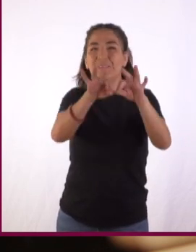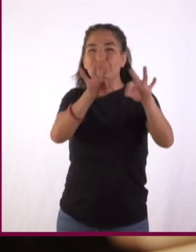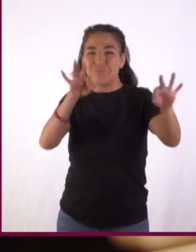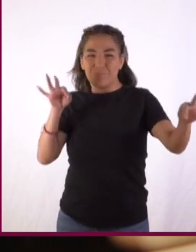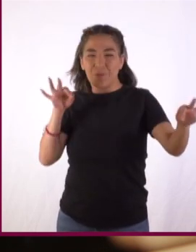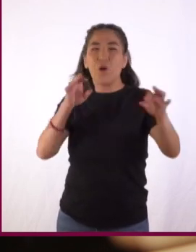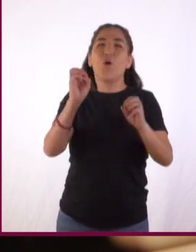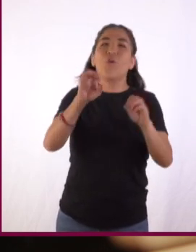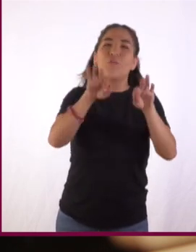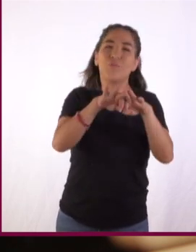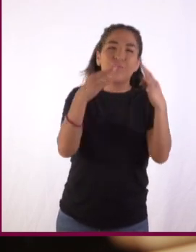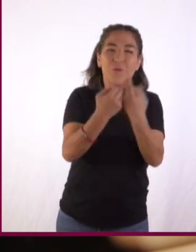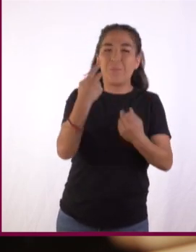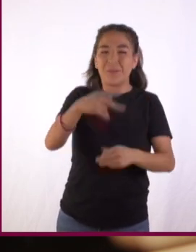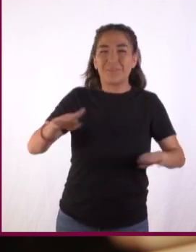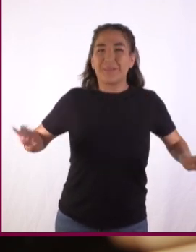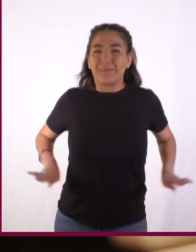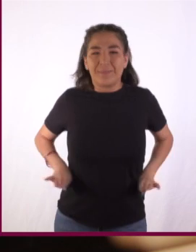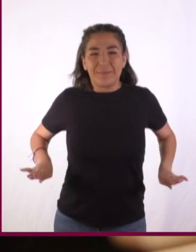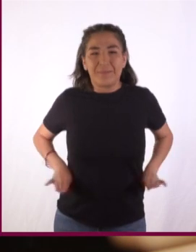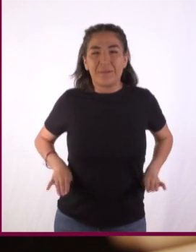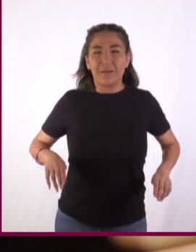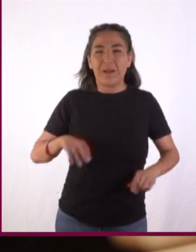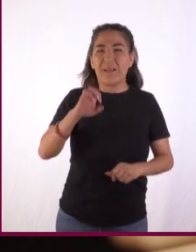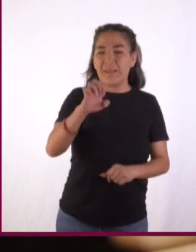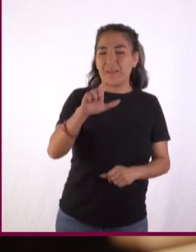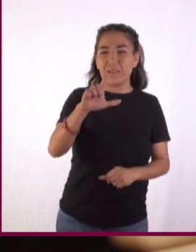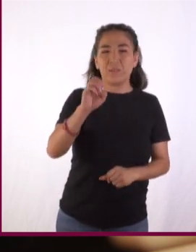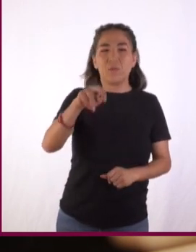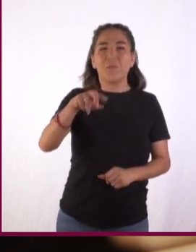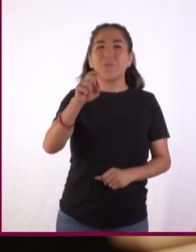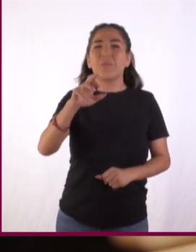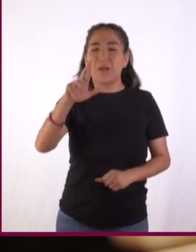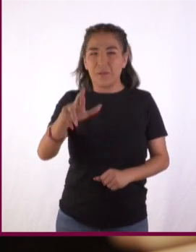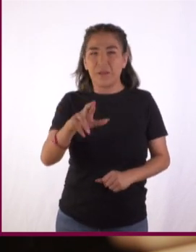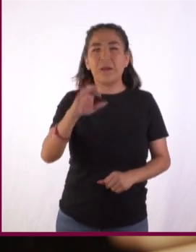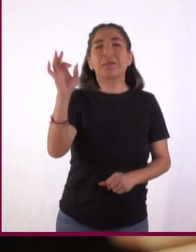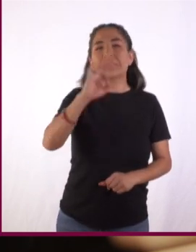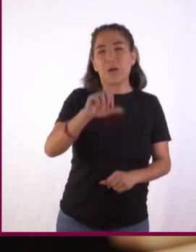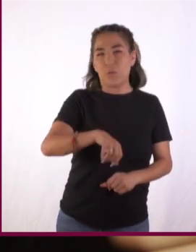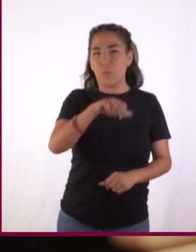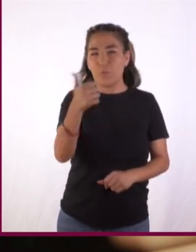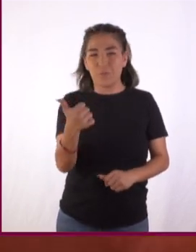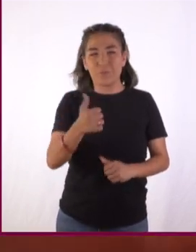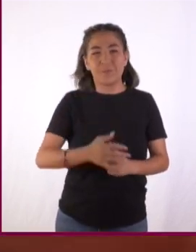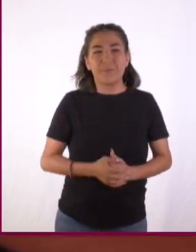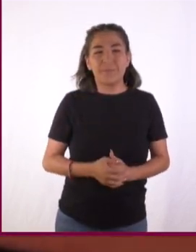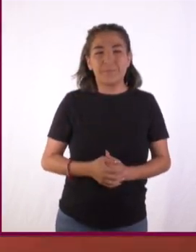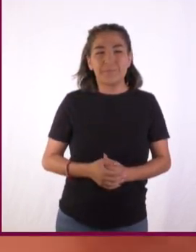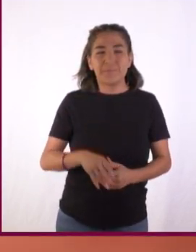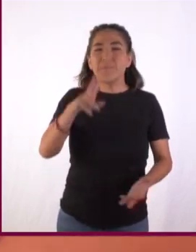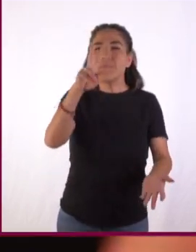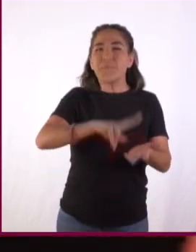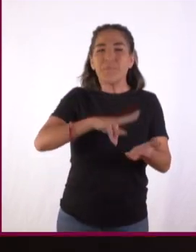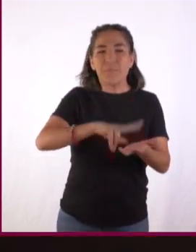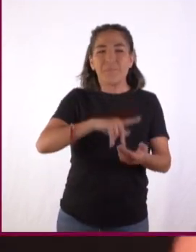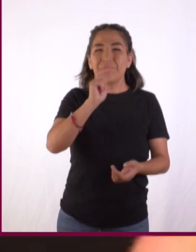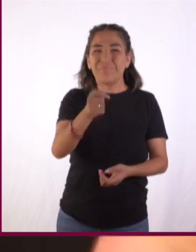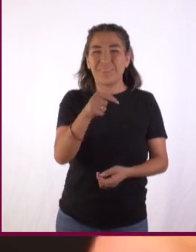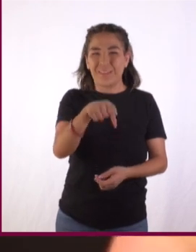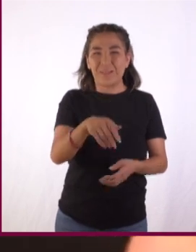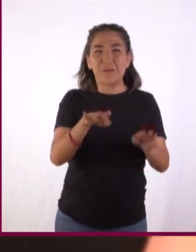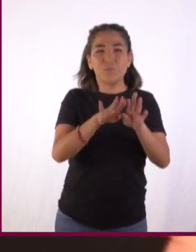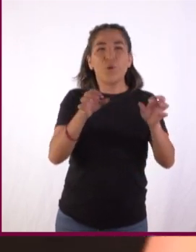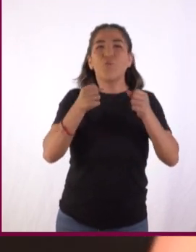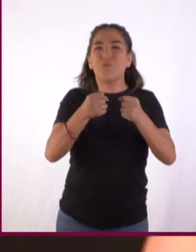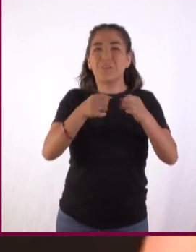o, como formalmente decimos, se va a elongar. Sin embargo, para un determinado valor de